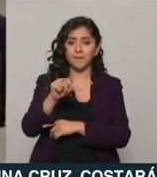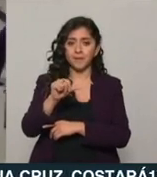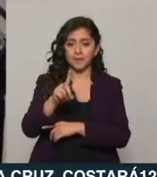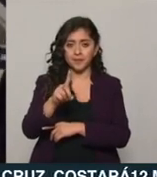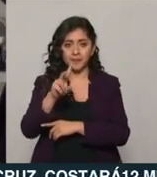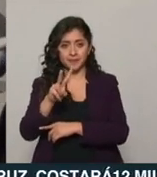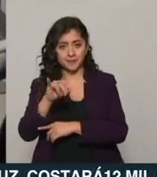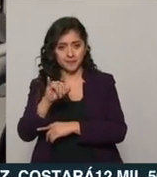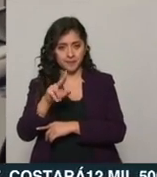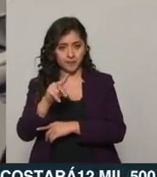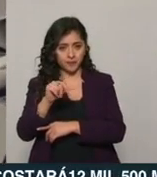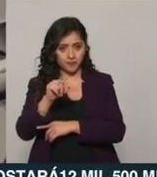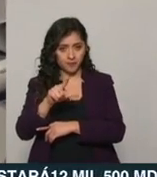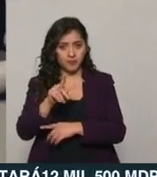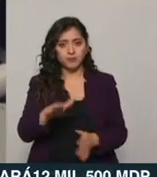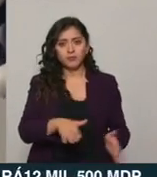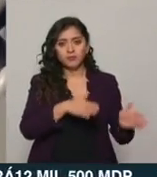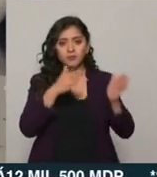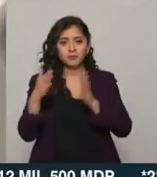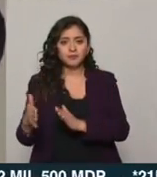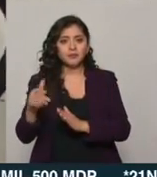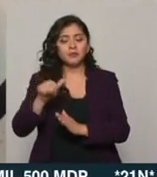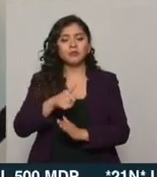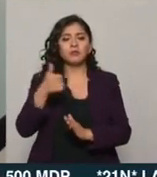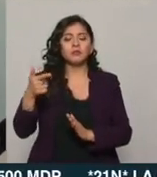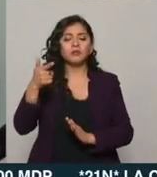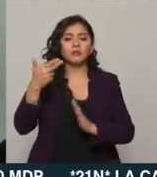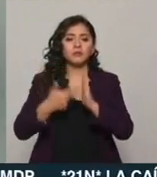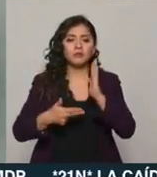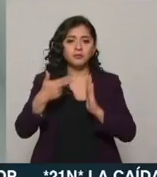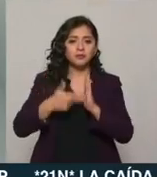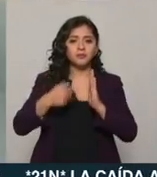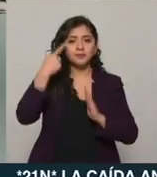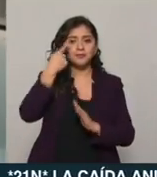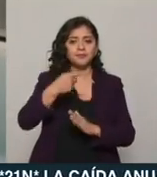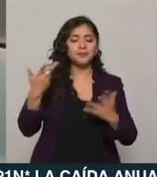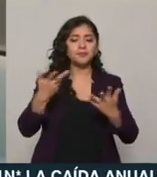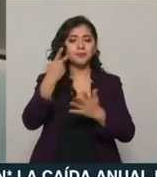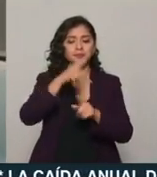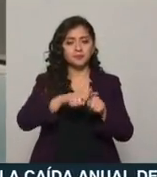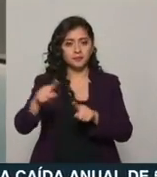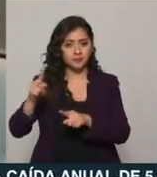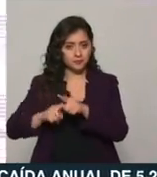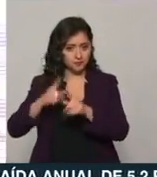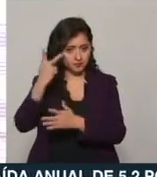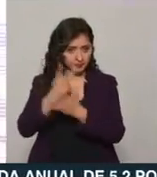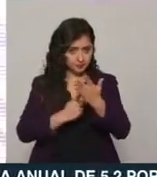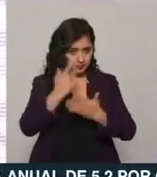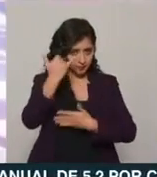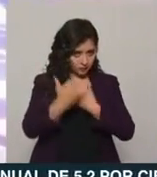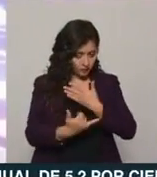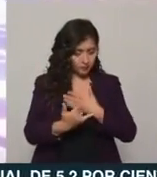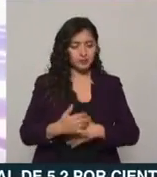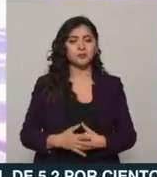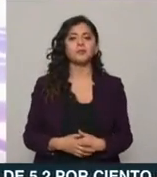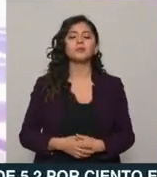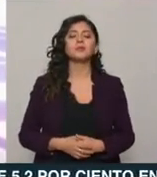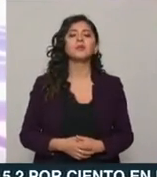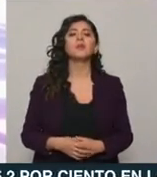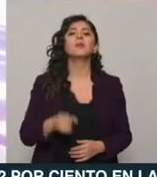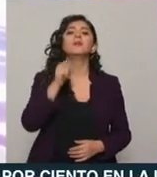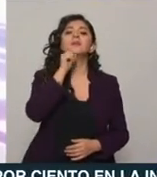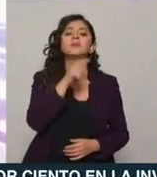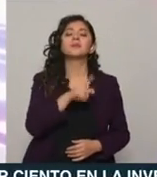taller que es de prototipado rápido para hacer proyectos inmersivos. Tenemos también